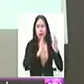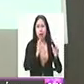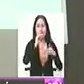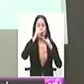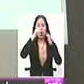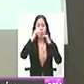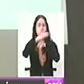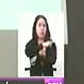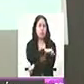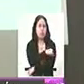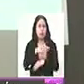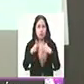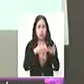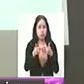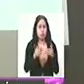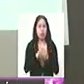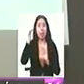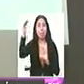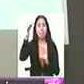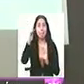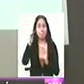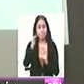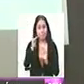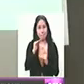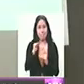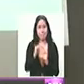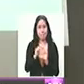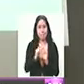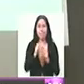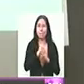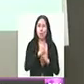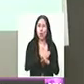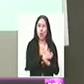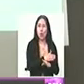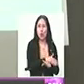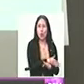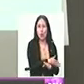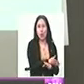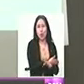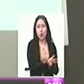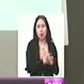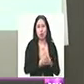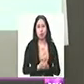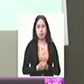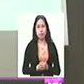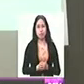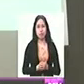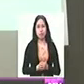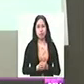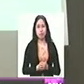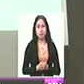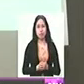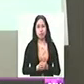se encuentren va disminuyendo en la medida que los recuperados